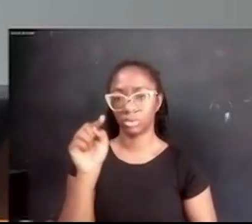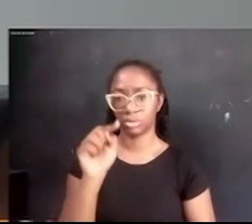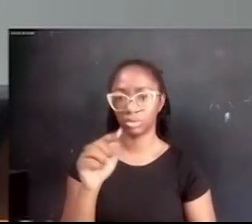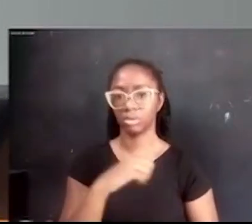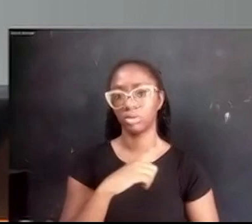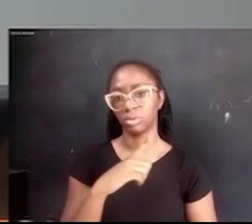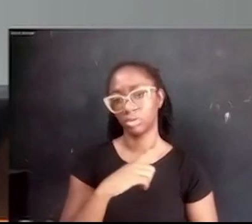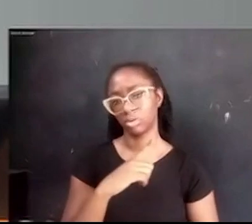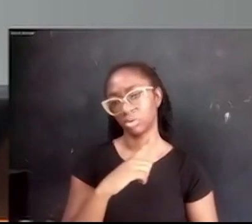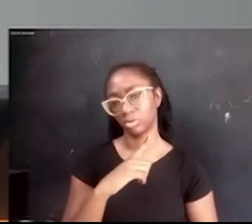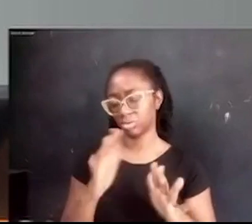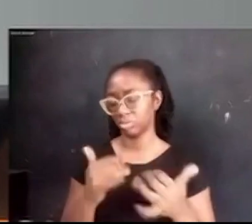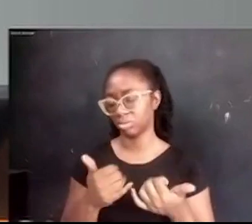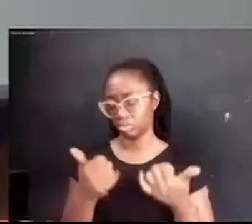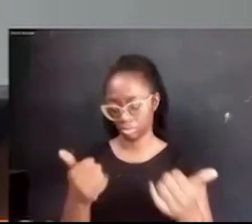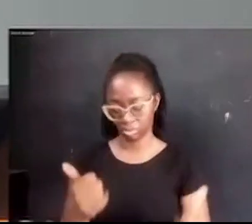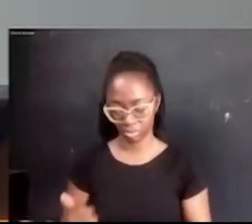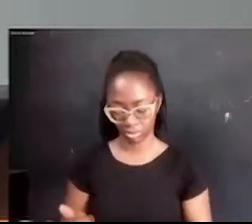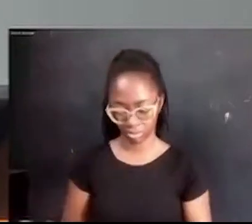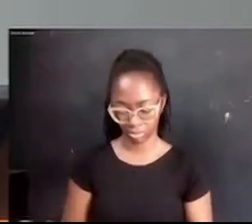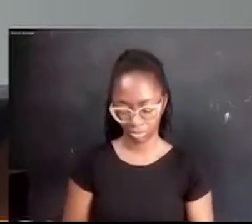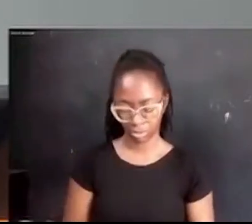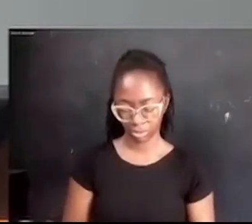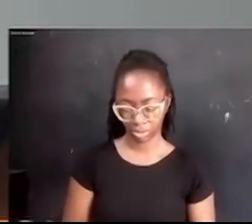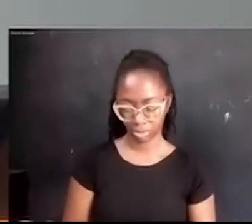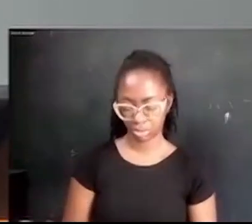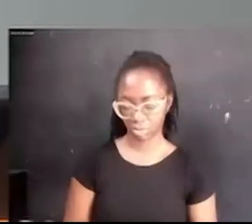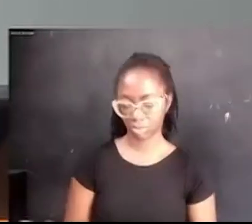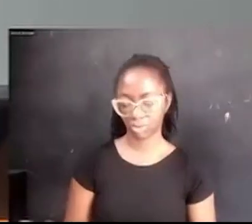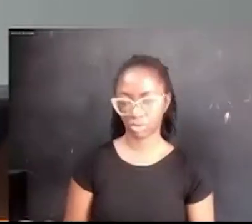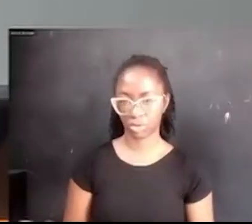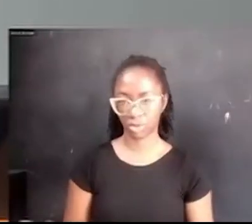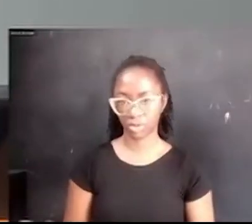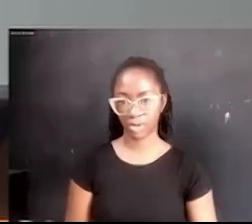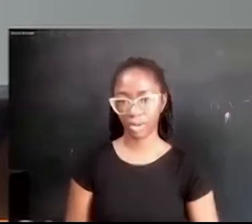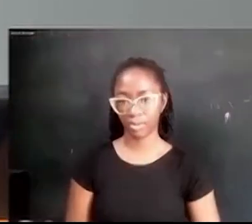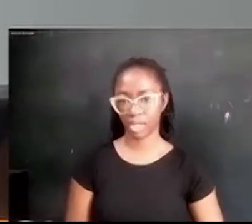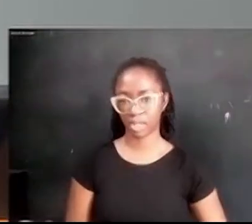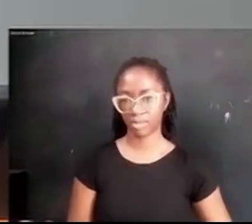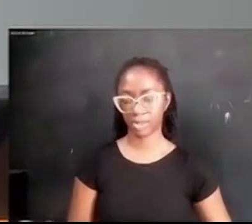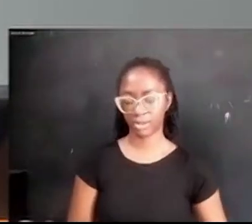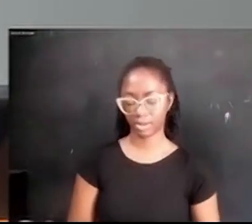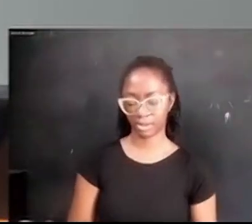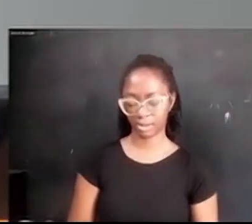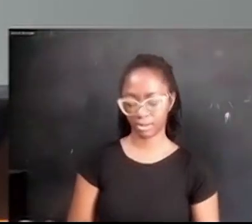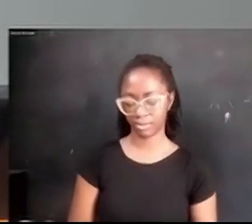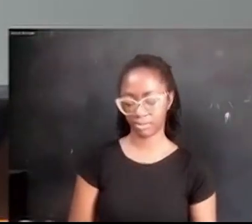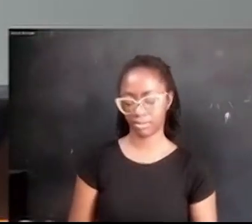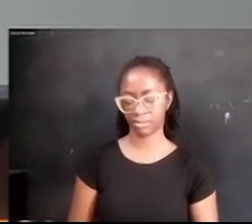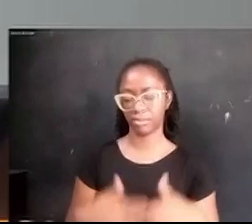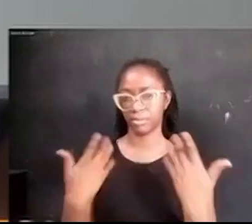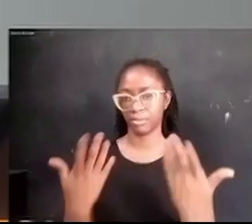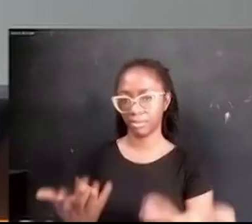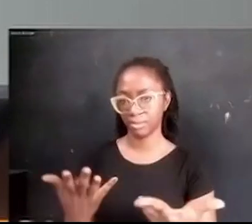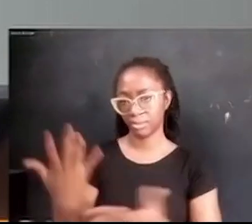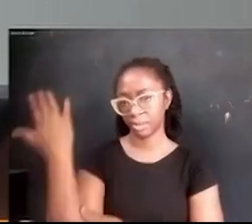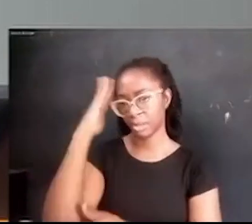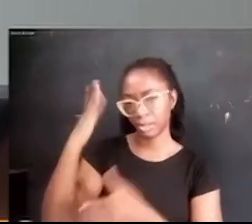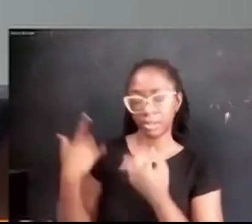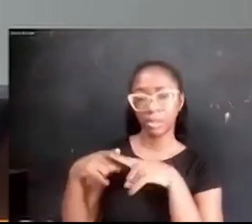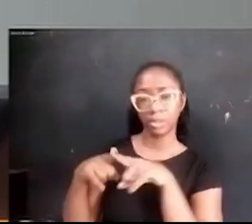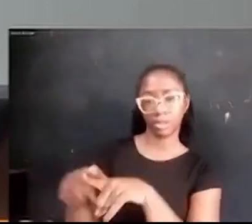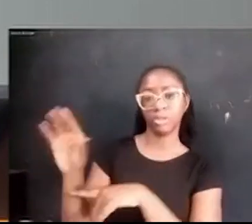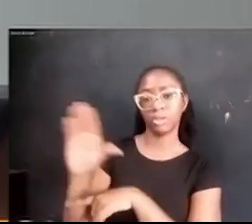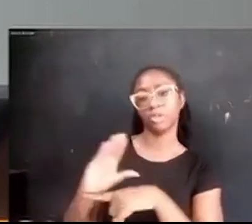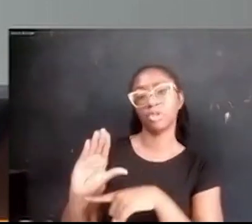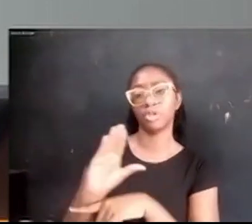vista racional. Es decir, que hay una manera francesa de concebir la Constitución y